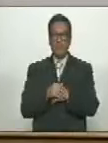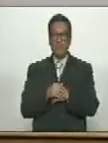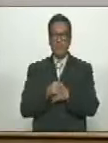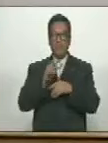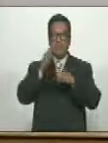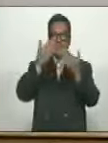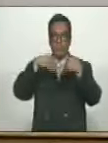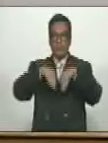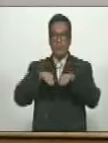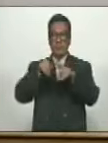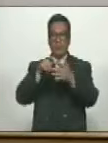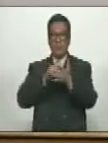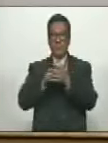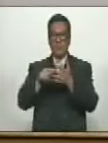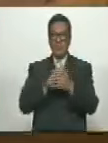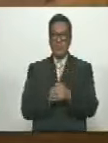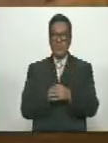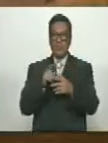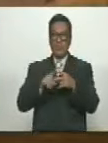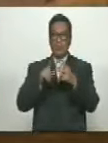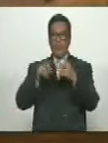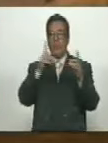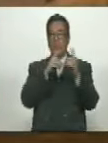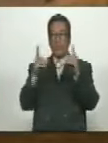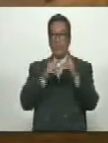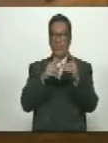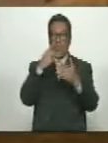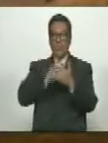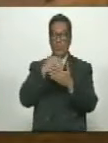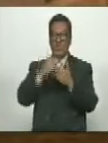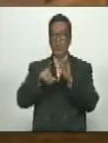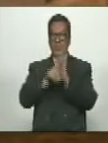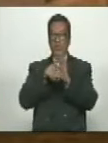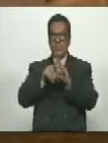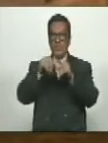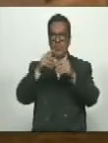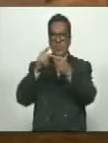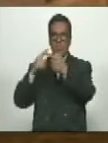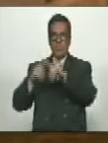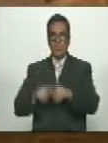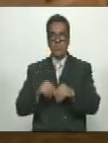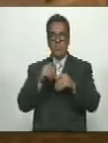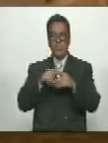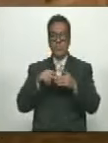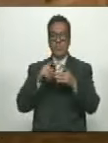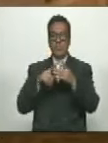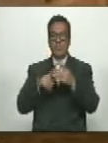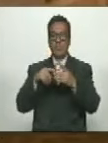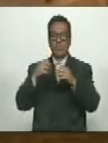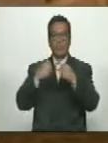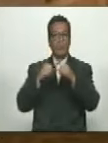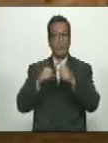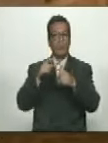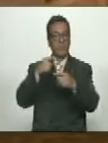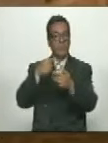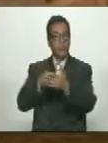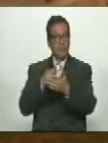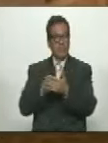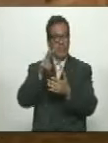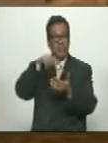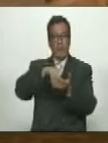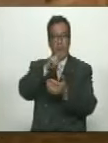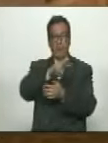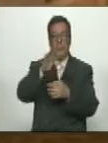Siguiente Ciudadana Secretaria Segunda Discusión Del Proyecto De Ley De Presupuesto Para El Ejercicio Económico Financiero